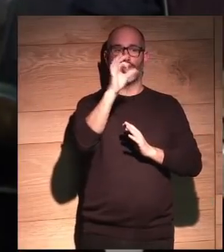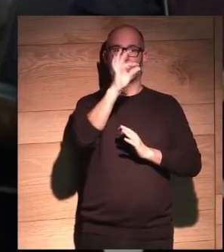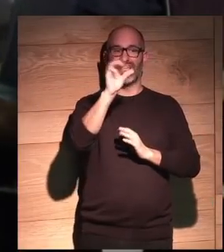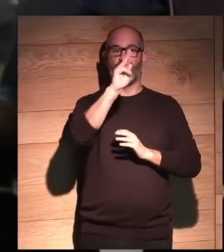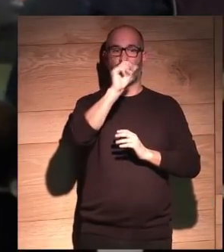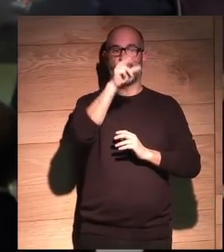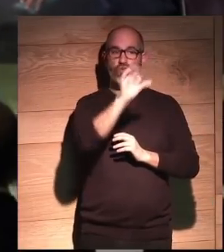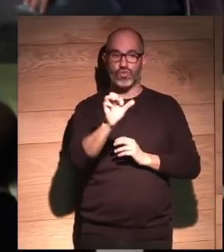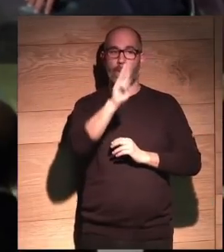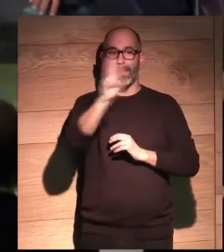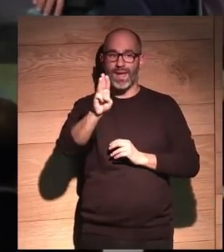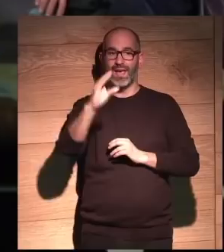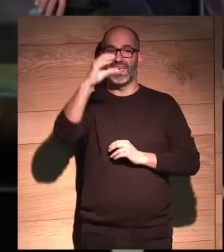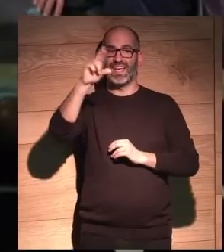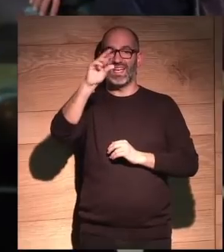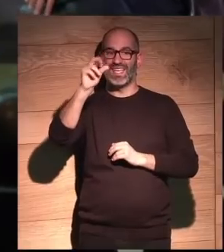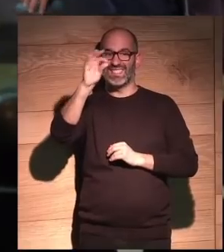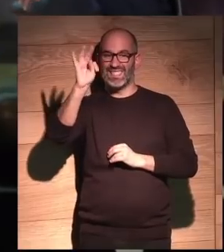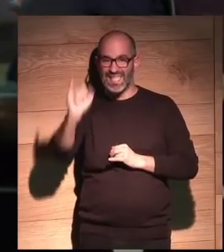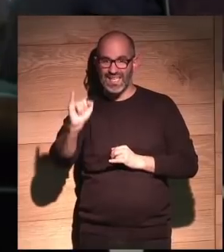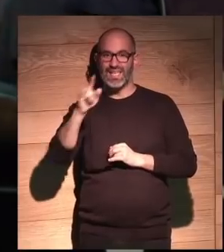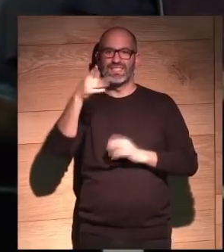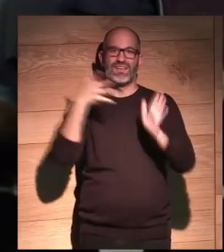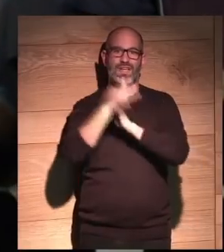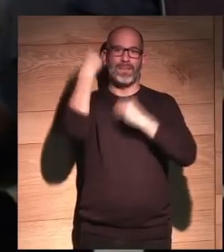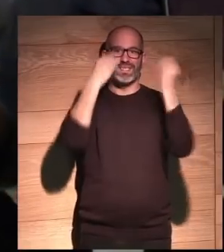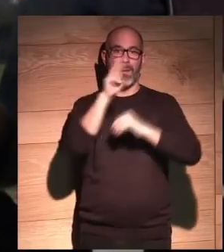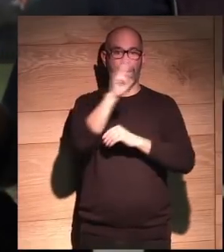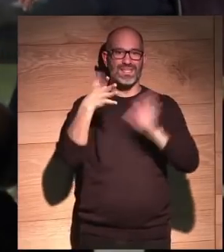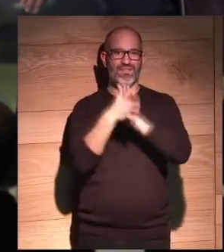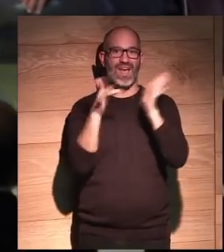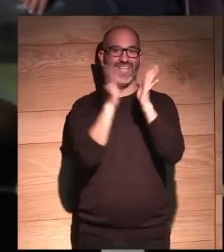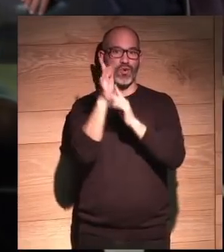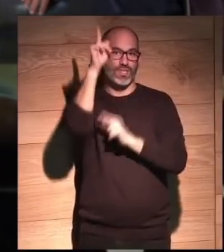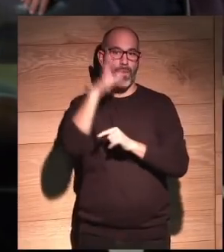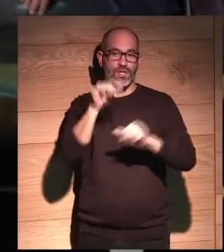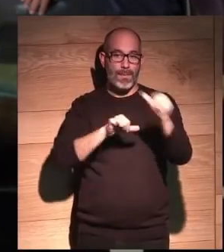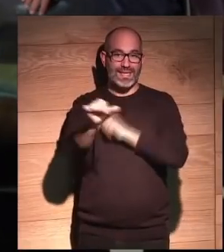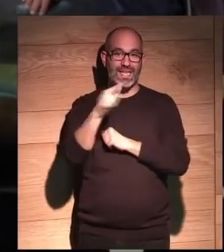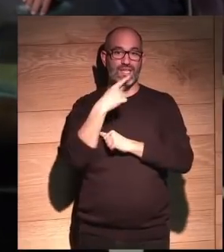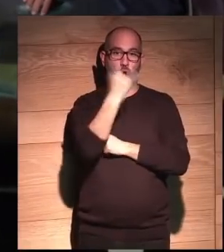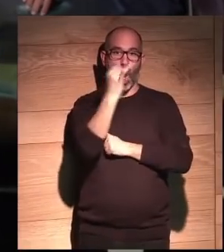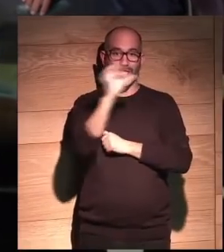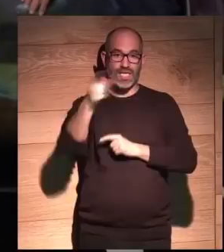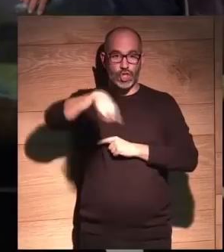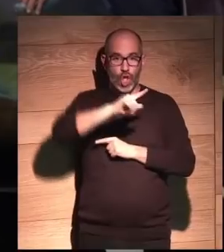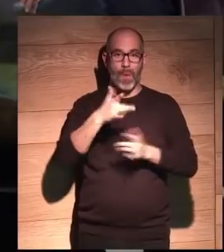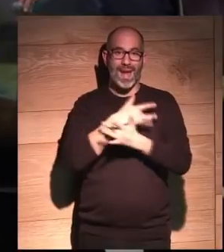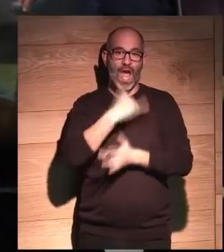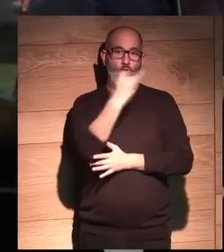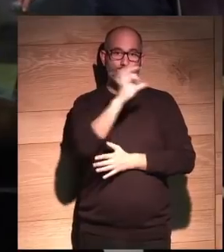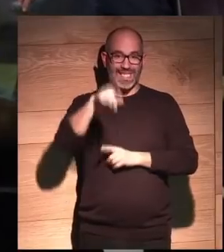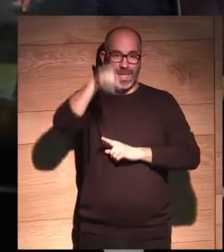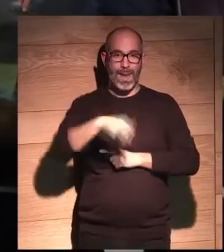pensaron que Pepe era una manera de llamar a José. Y entonces por eso los José se llaman Pepes y las María José se